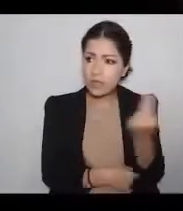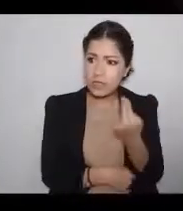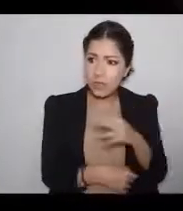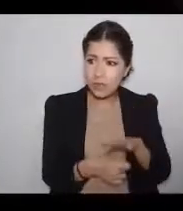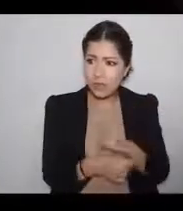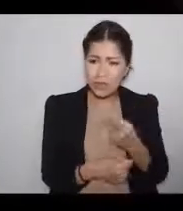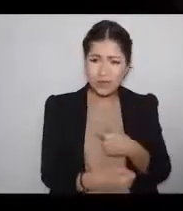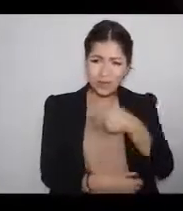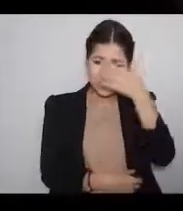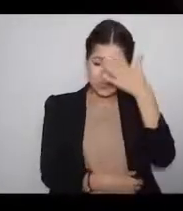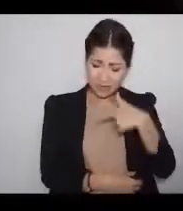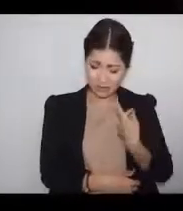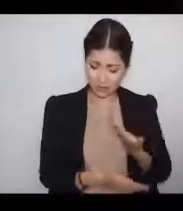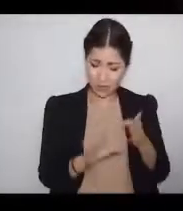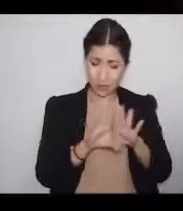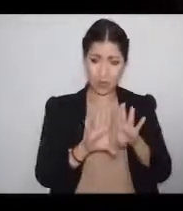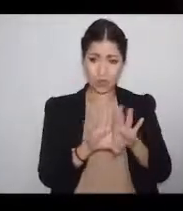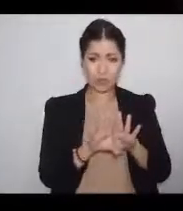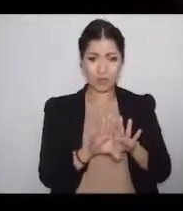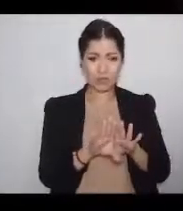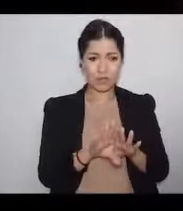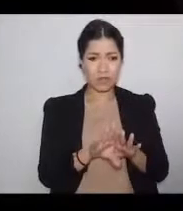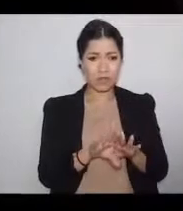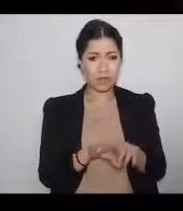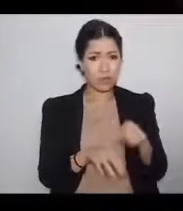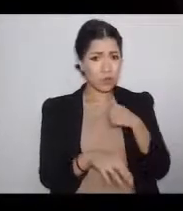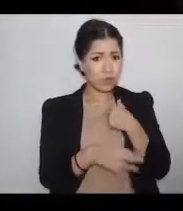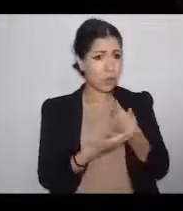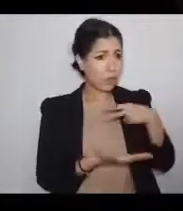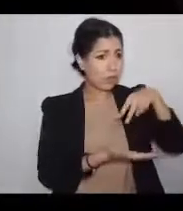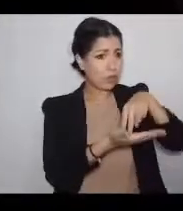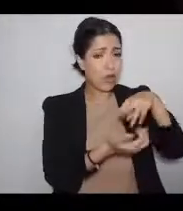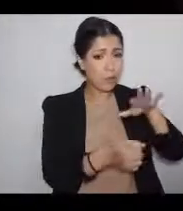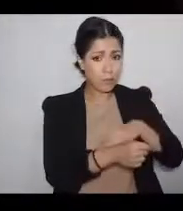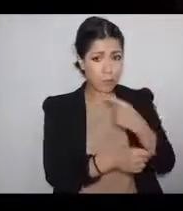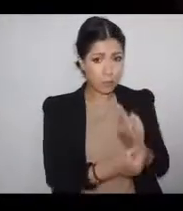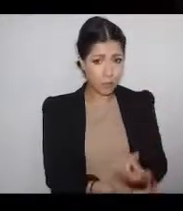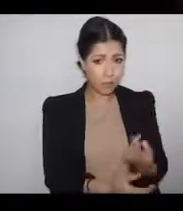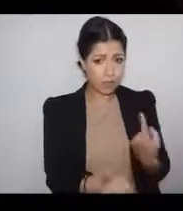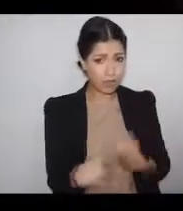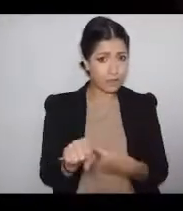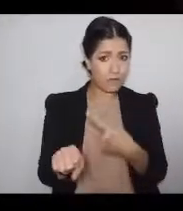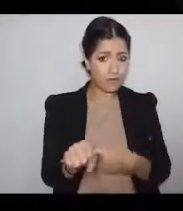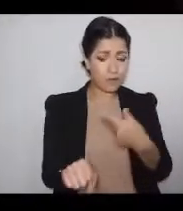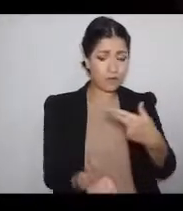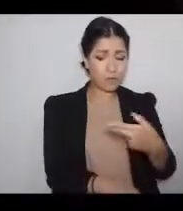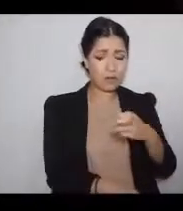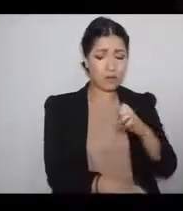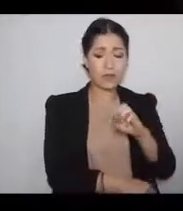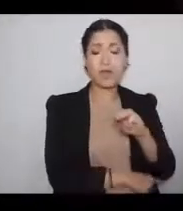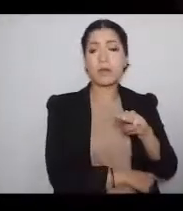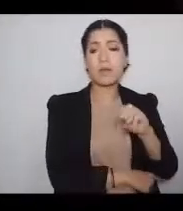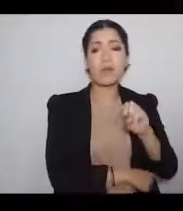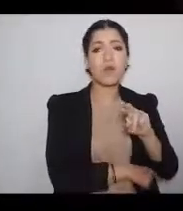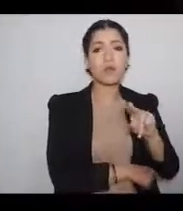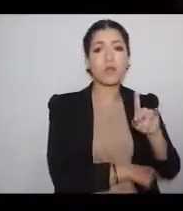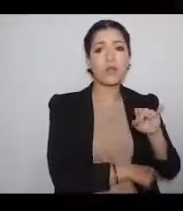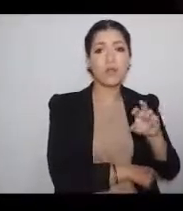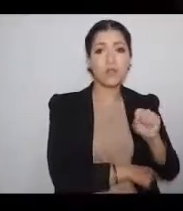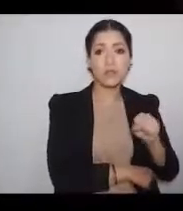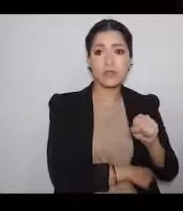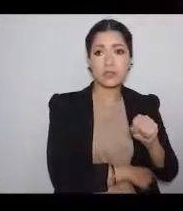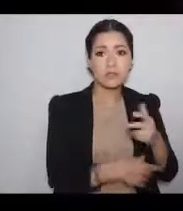dentro de este cuerpo? Hablas de pie por tus hemorroides. Tus molestias no tienen